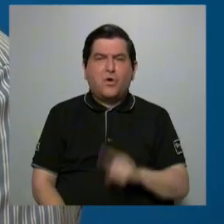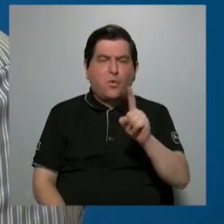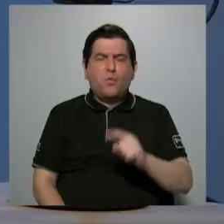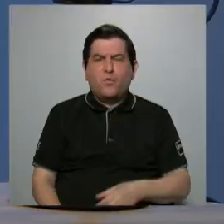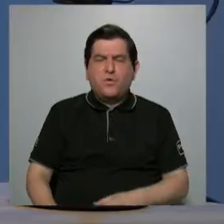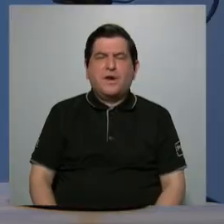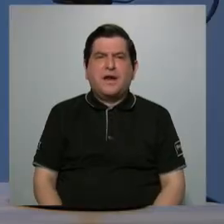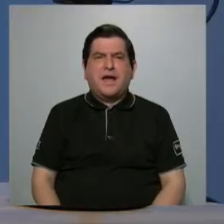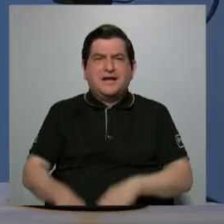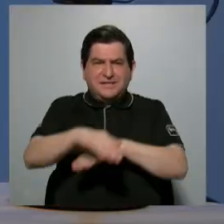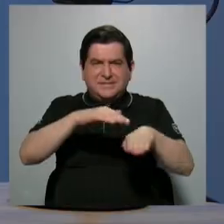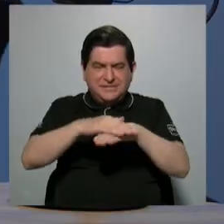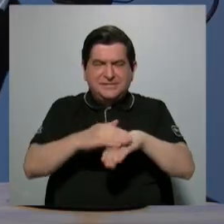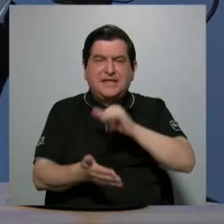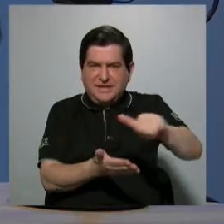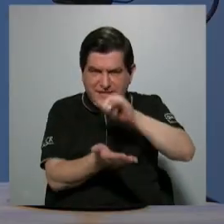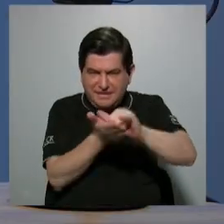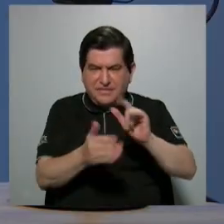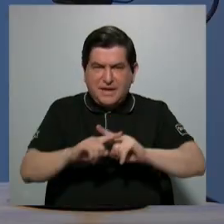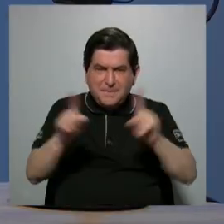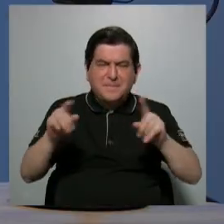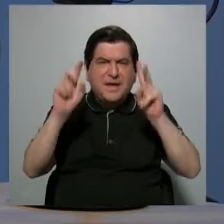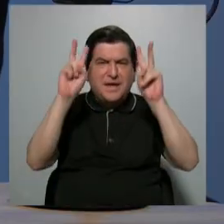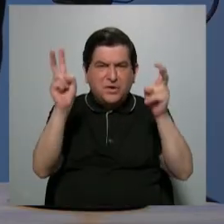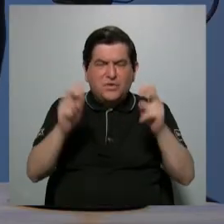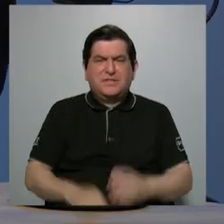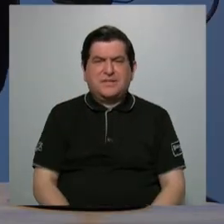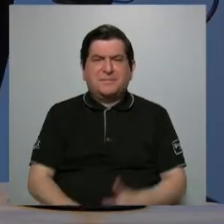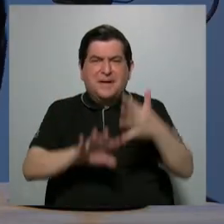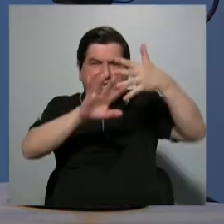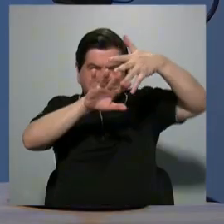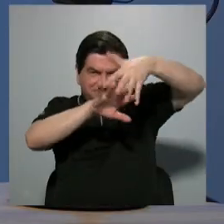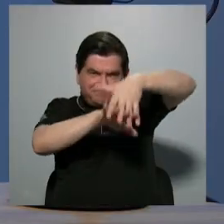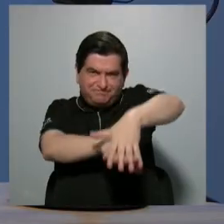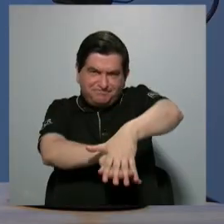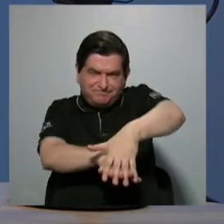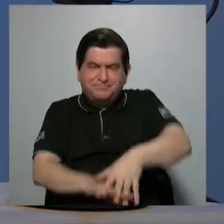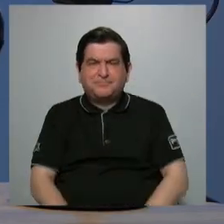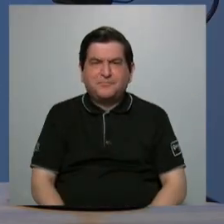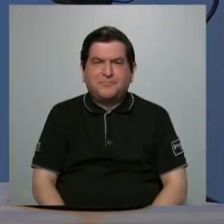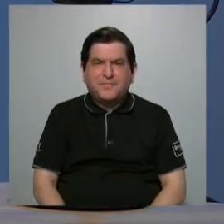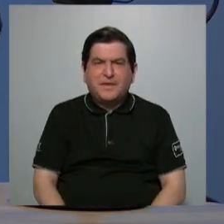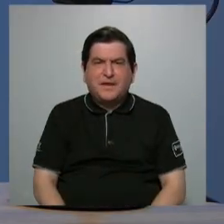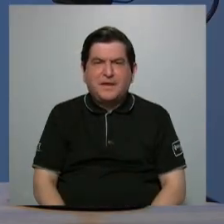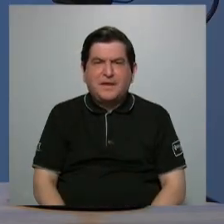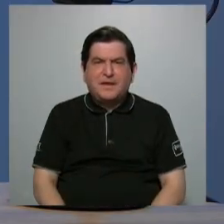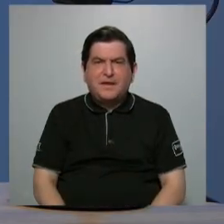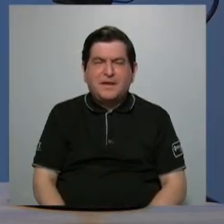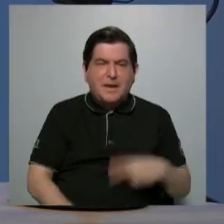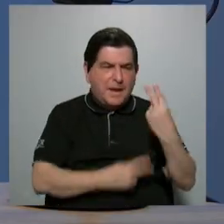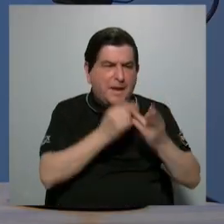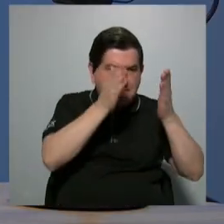pero creo que el tema de integración entre el vecindario y